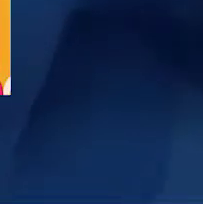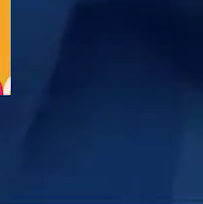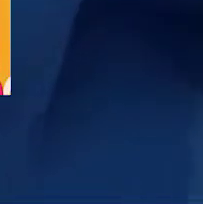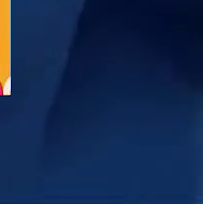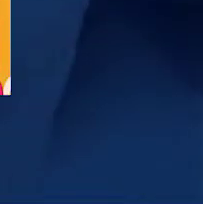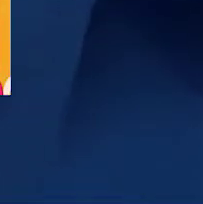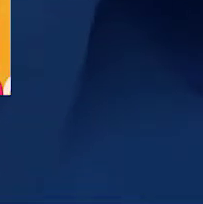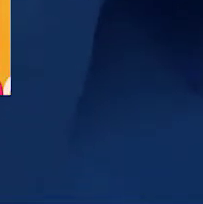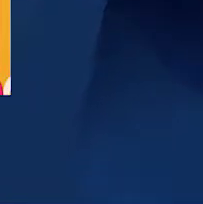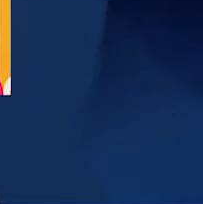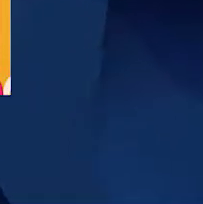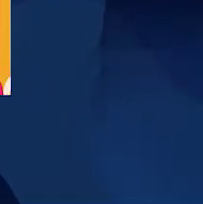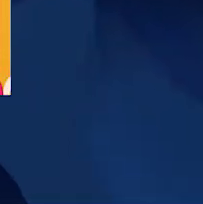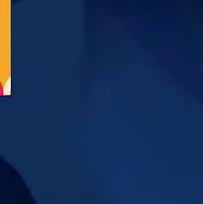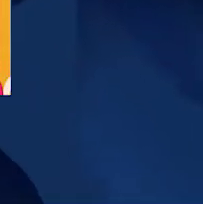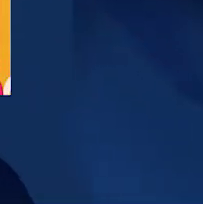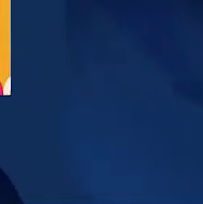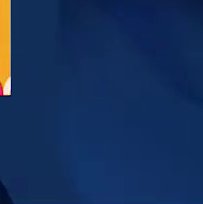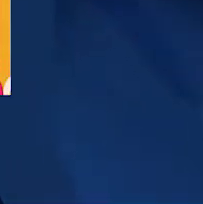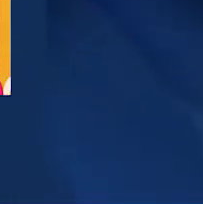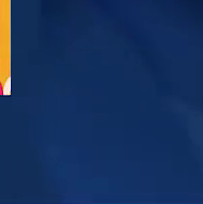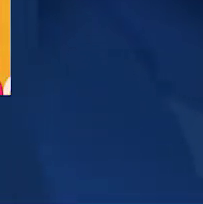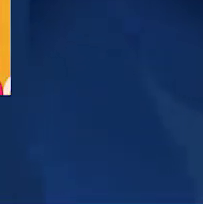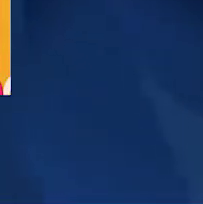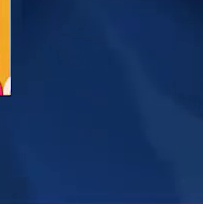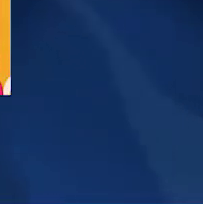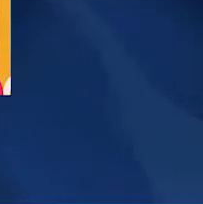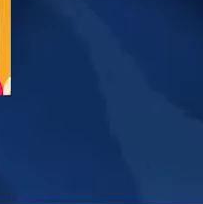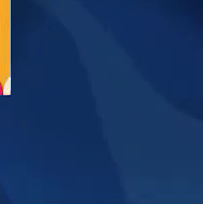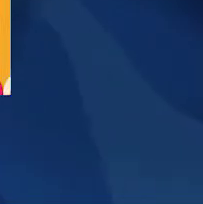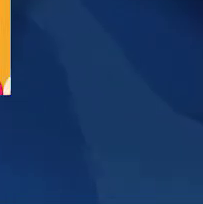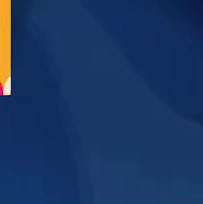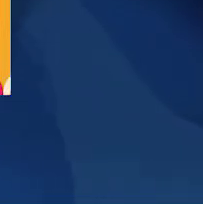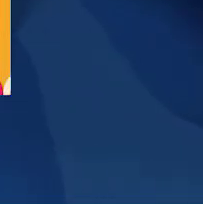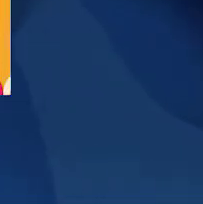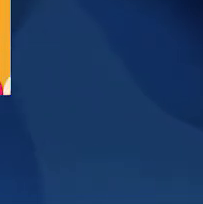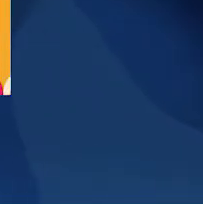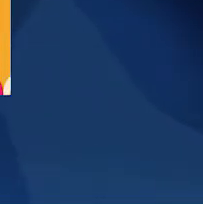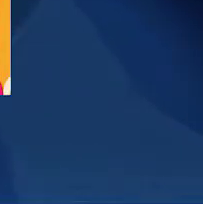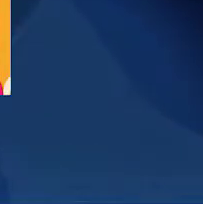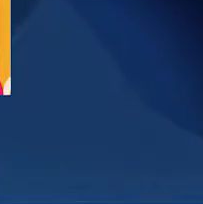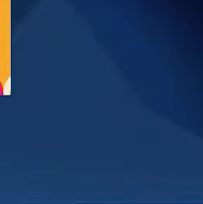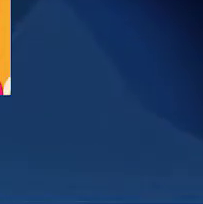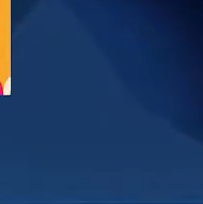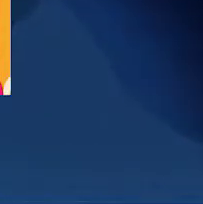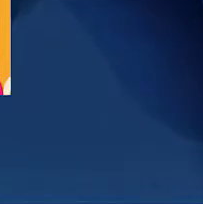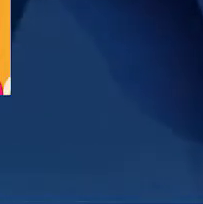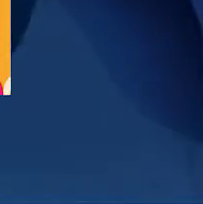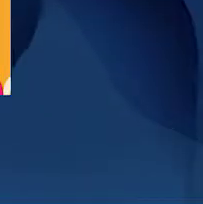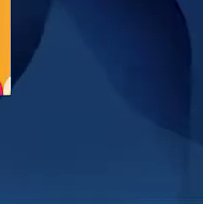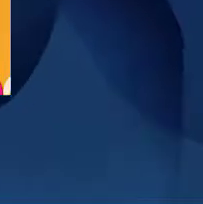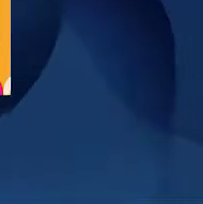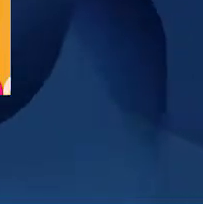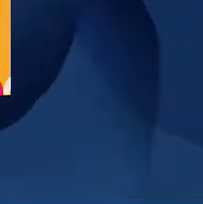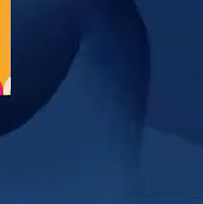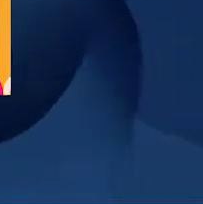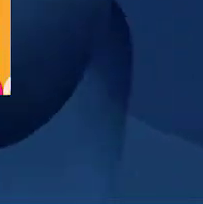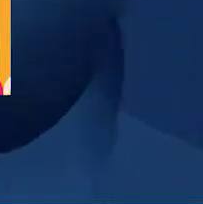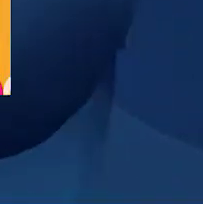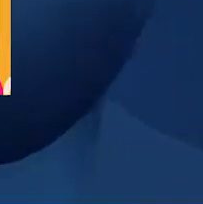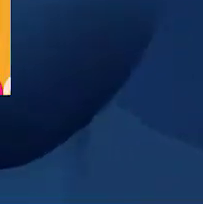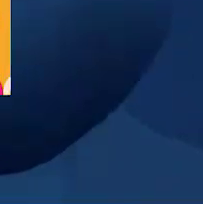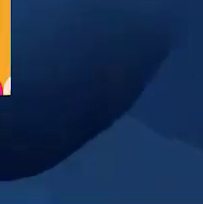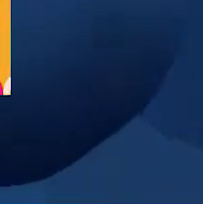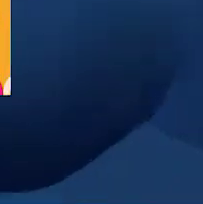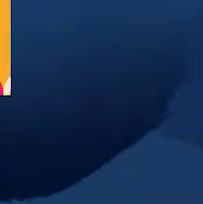por otro lado gritaba y se exaltaba, si no les quedarás castigado en la semana. Viste enojado, cabizbajo y aburrido, tratando